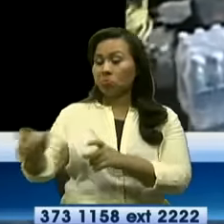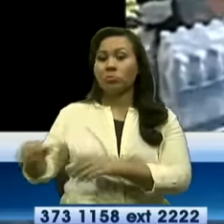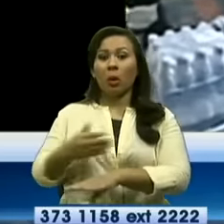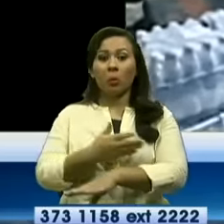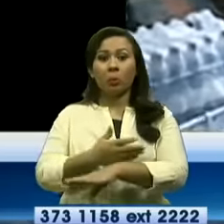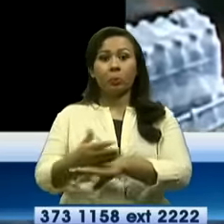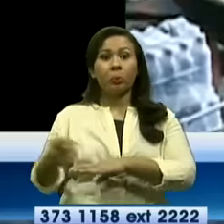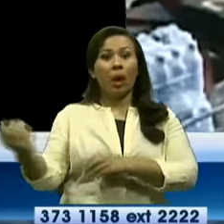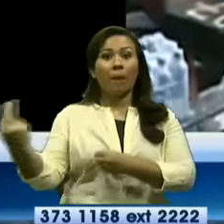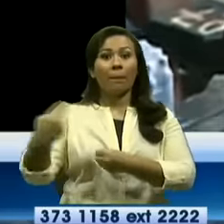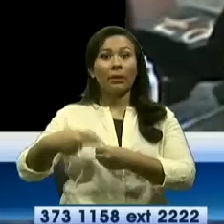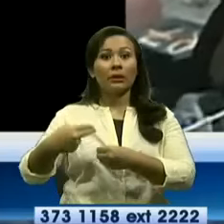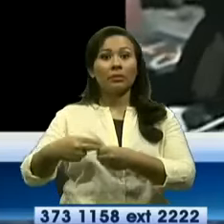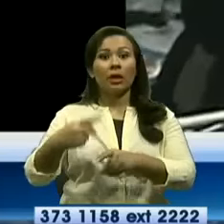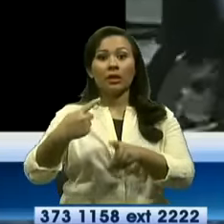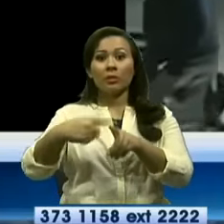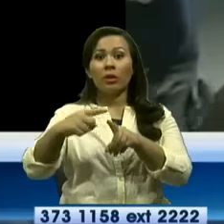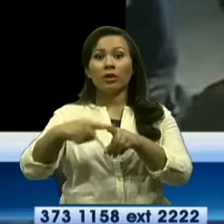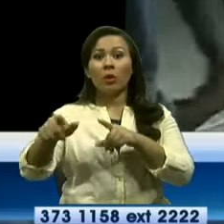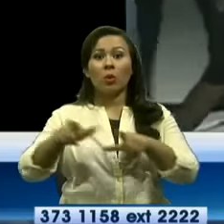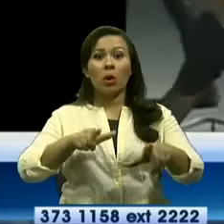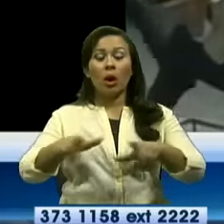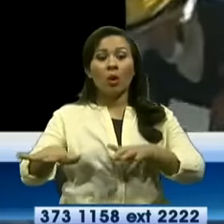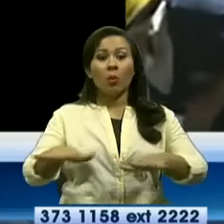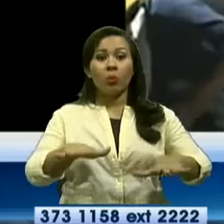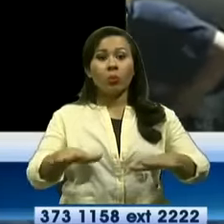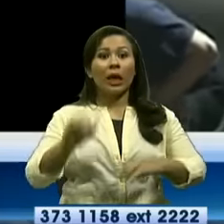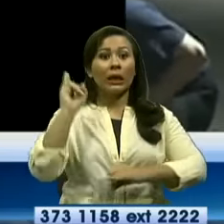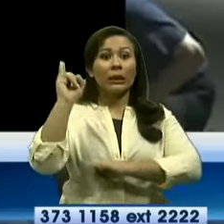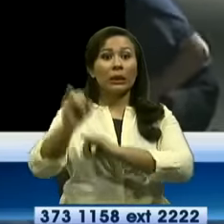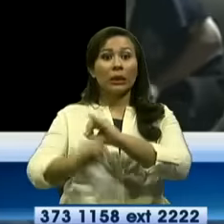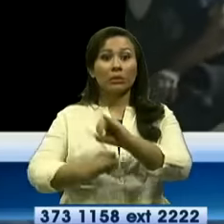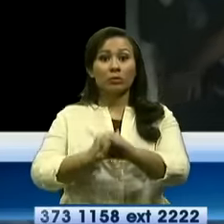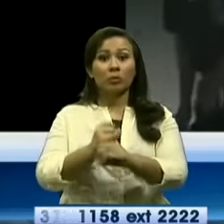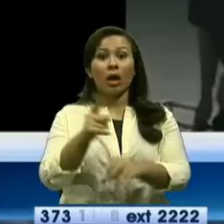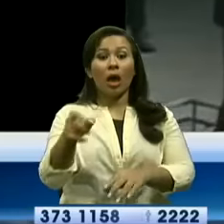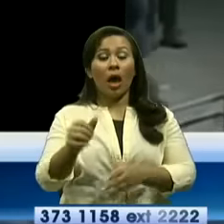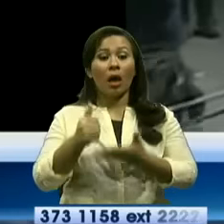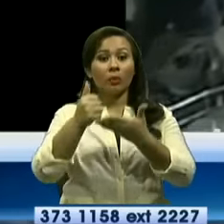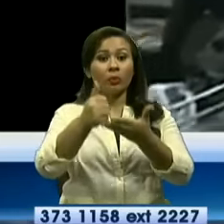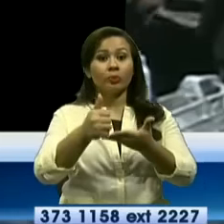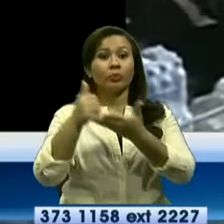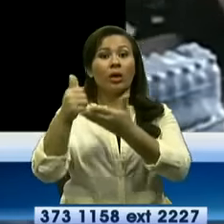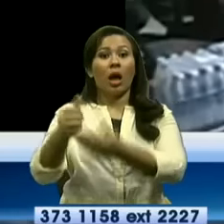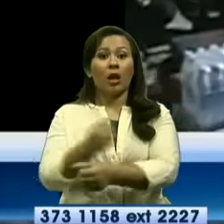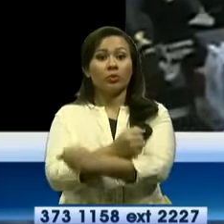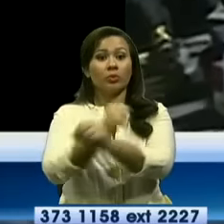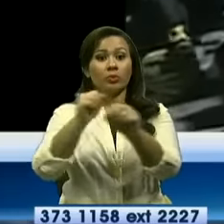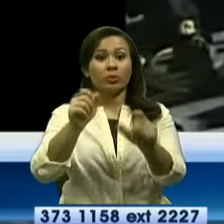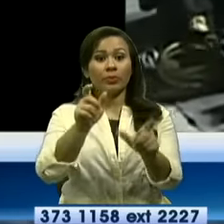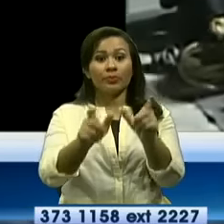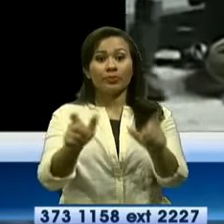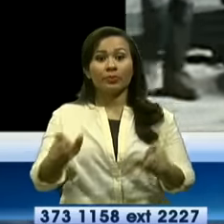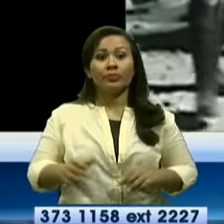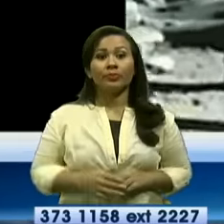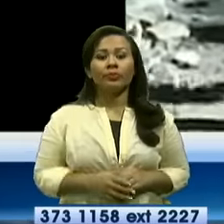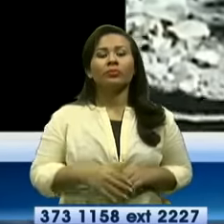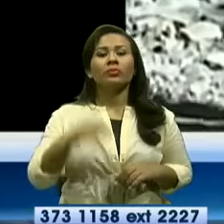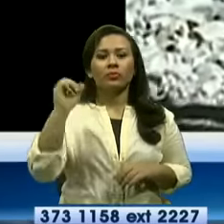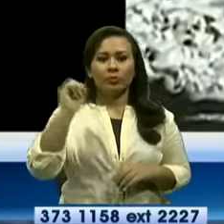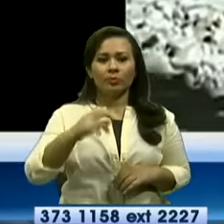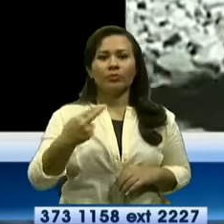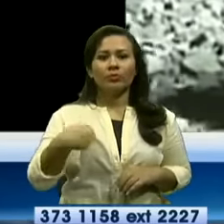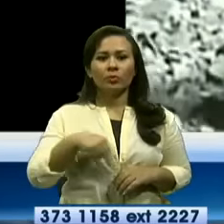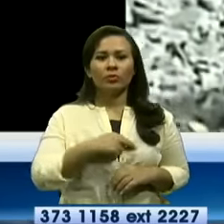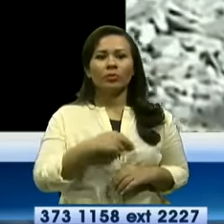ha participado ya en otros desastres a nivel internacional, ayudando en lo que es rescate de personas. Efectivamente, nosotros